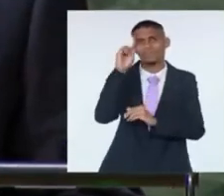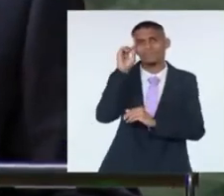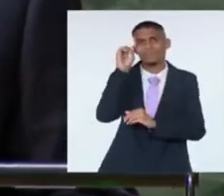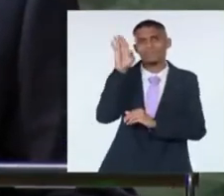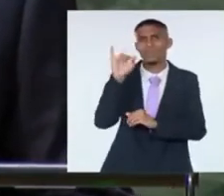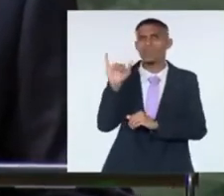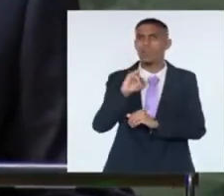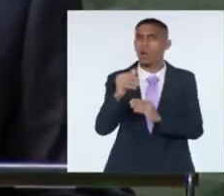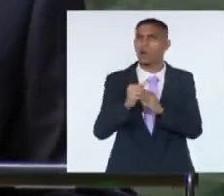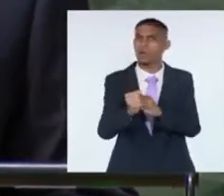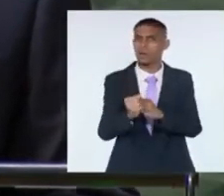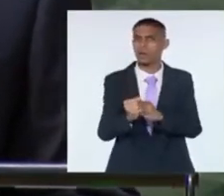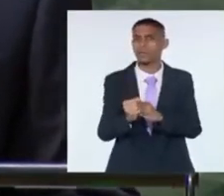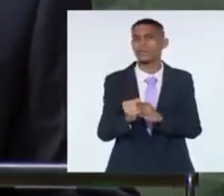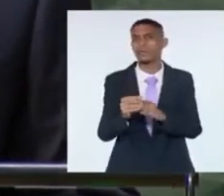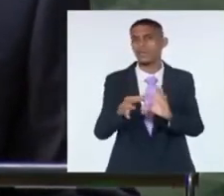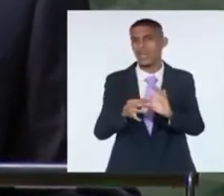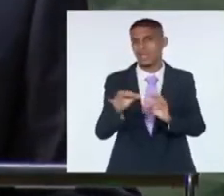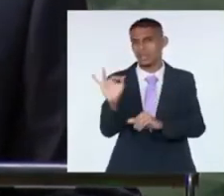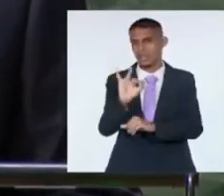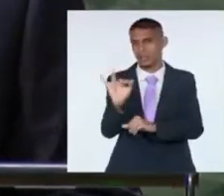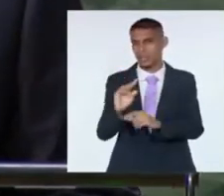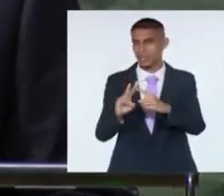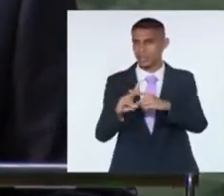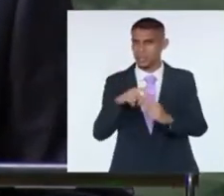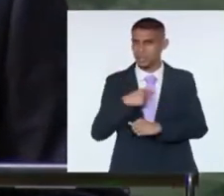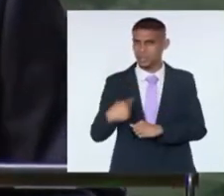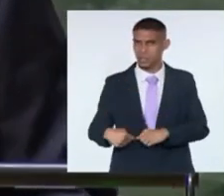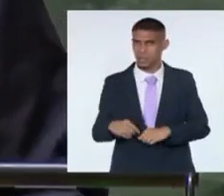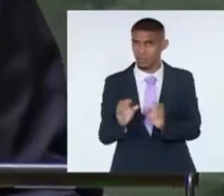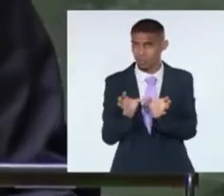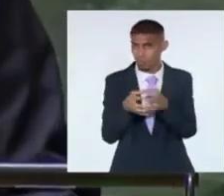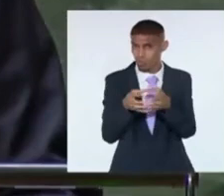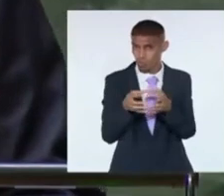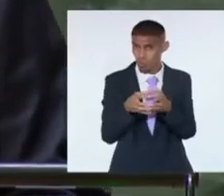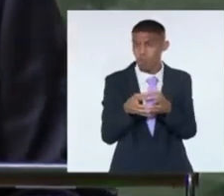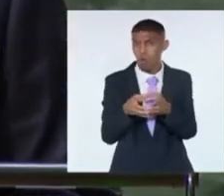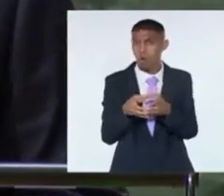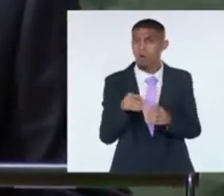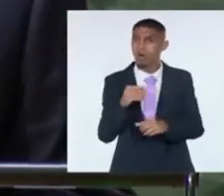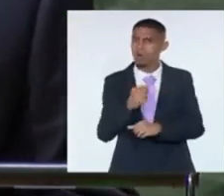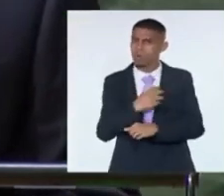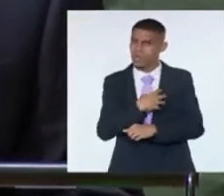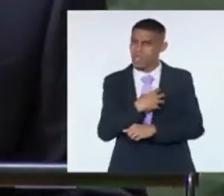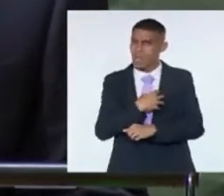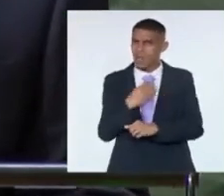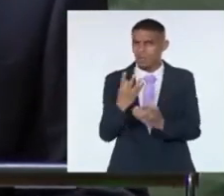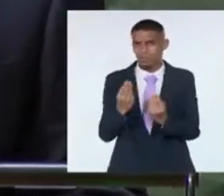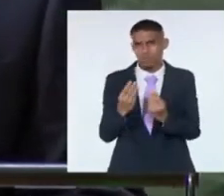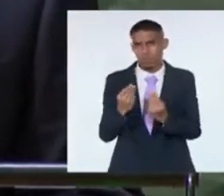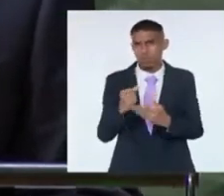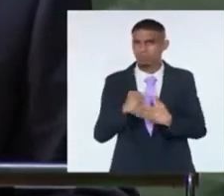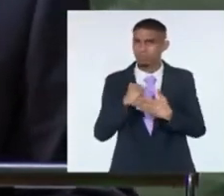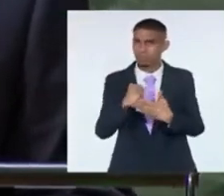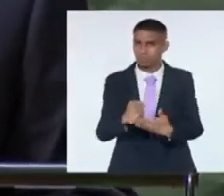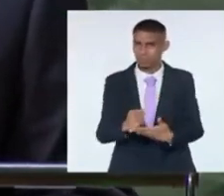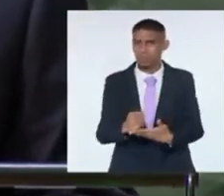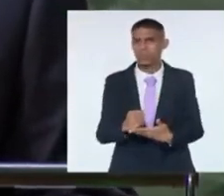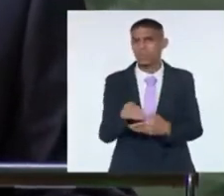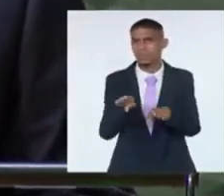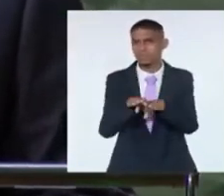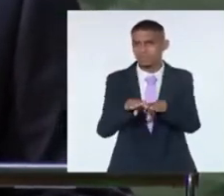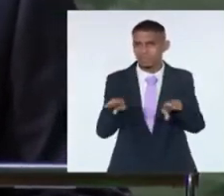y el liderazgo del g77 nuestro grupo tiene mucho que aportar al multilateralismo la estabilidad